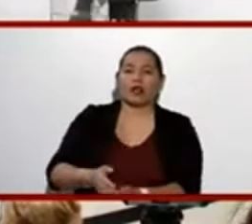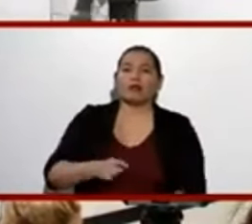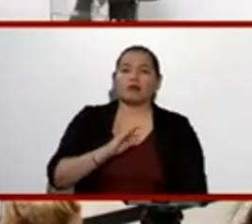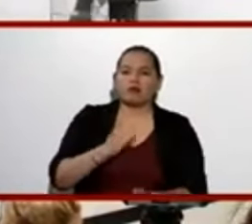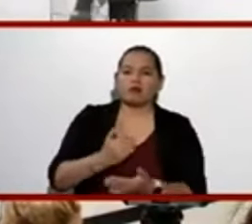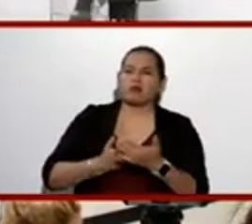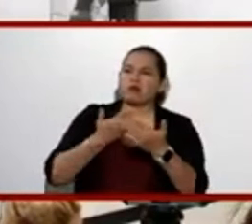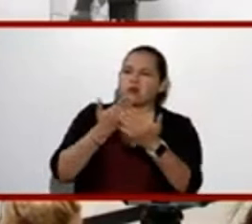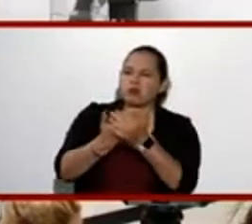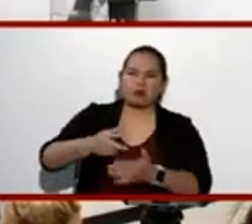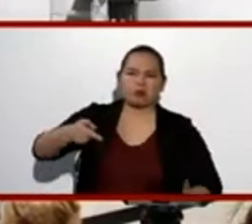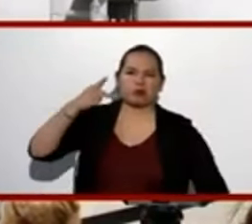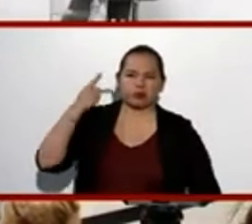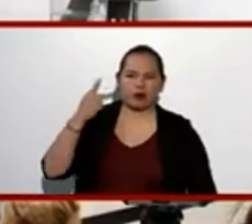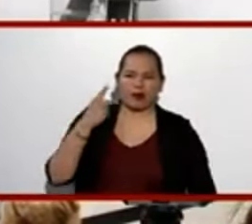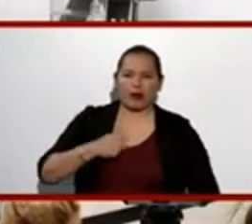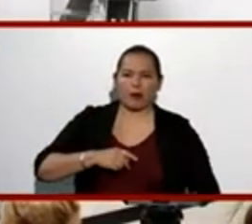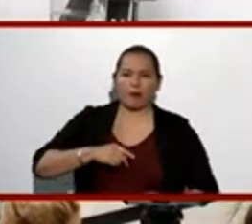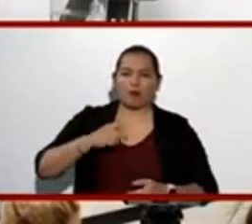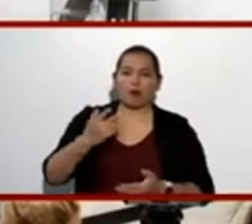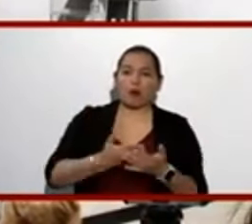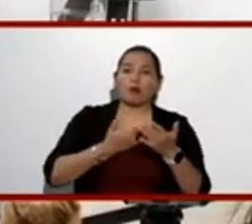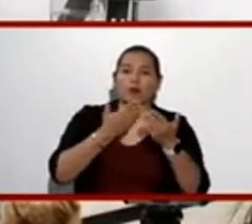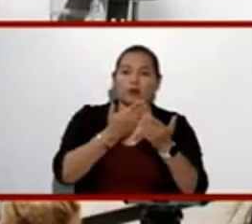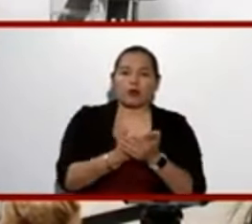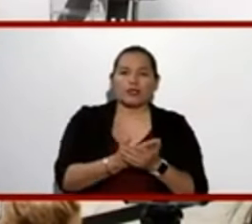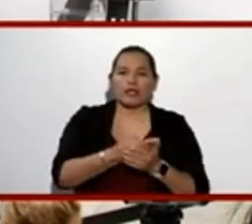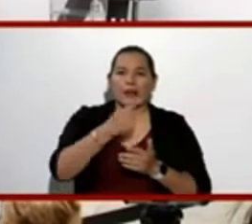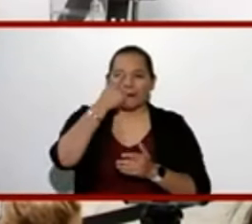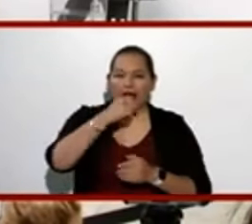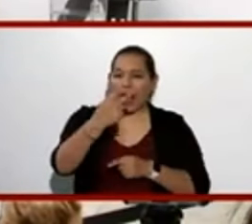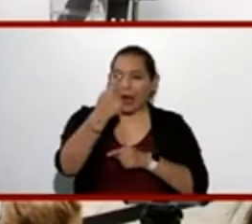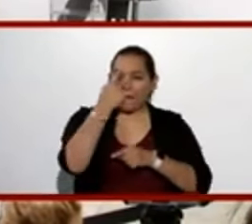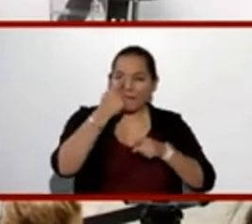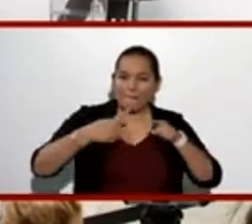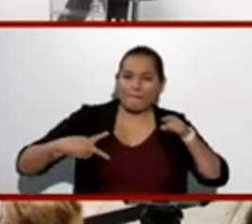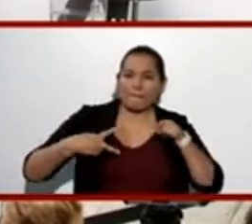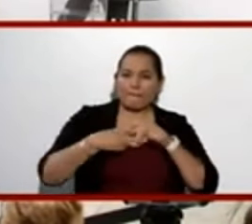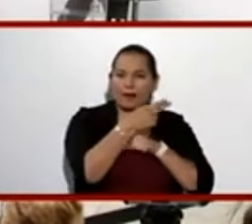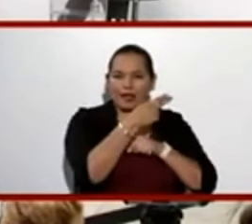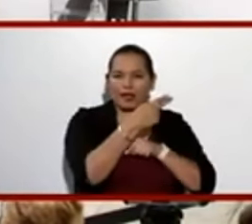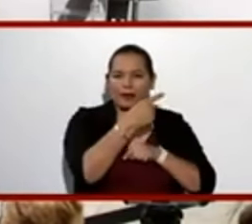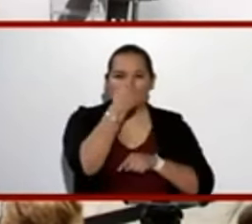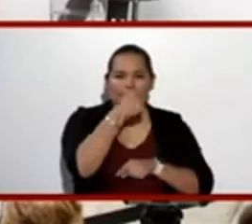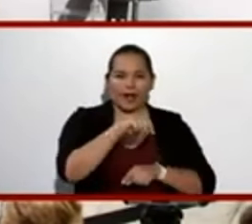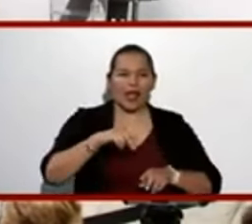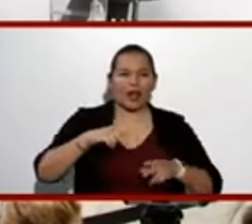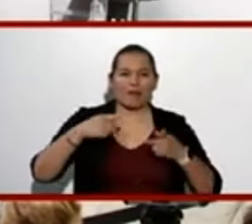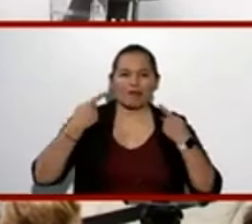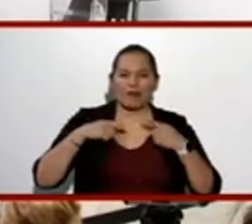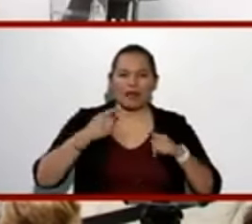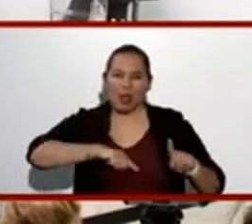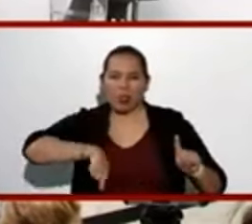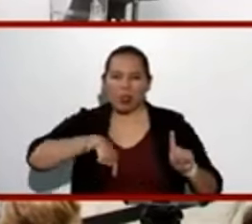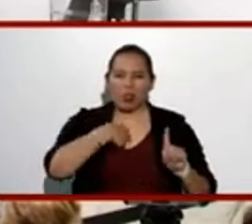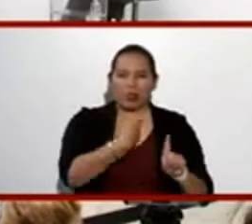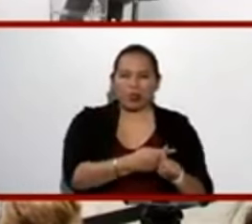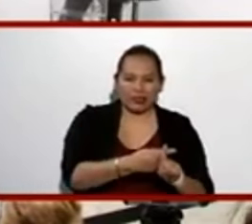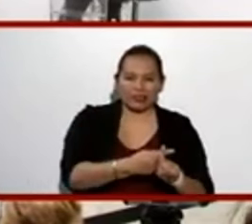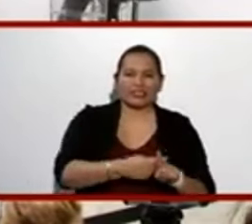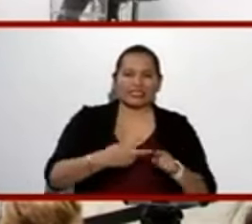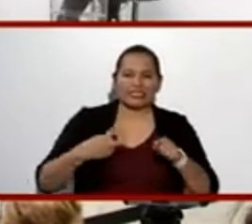castración sexual contra los delincuentes sexuales.